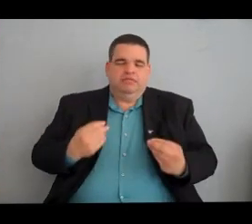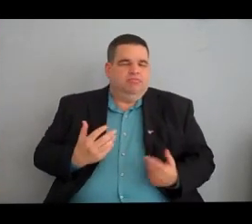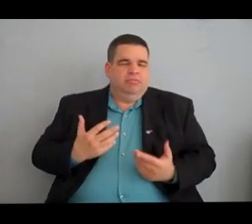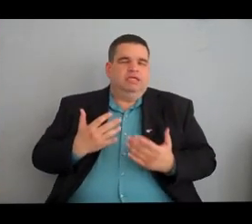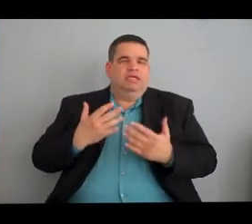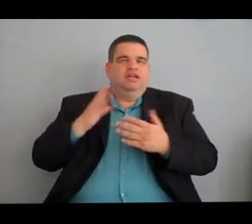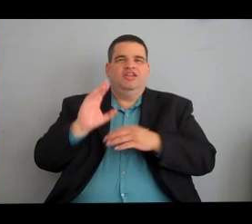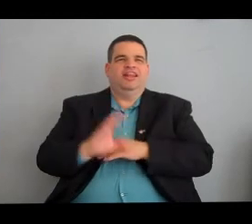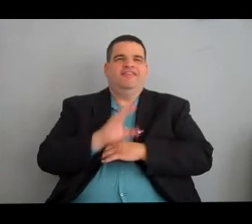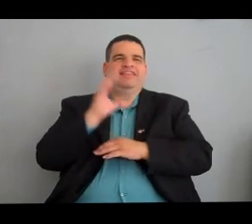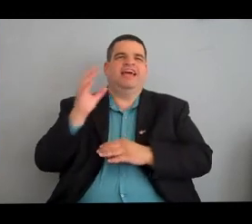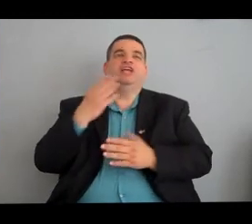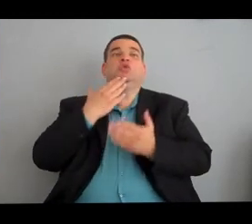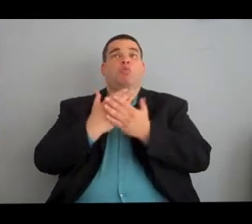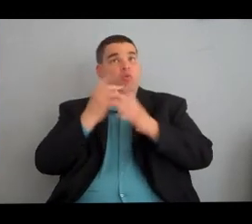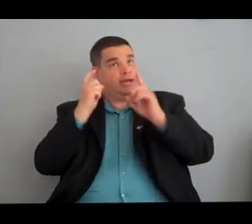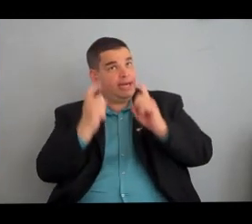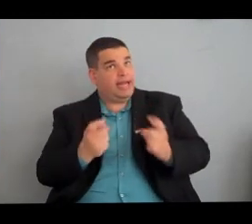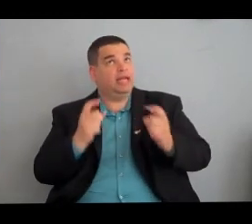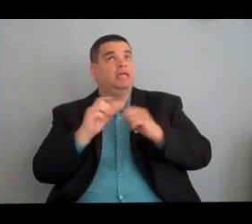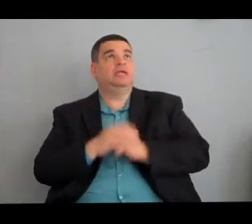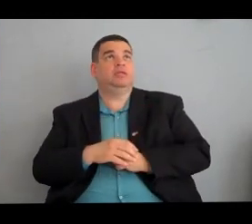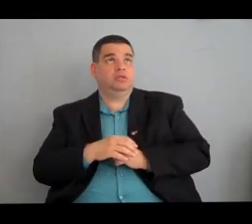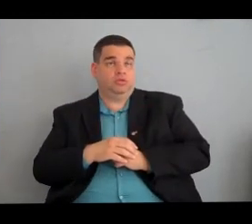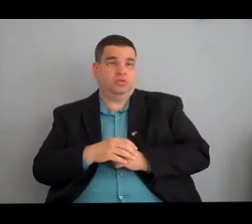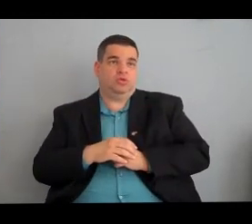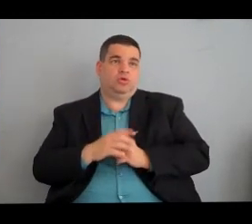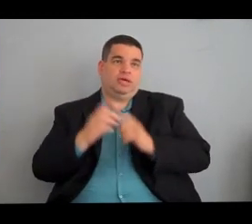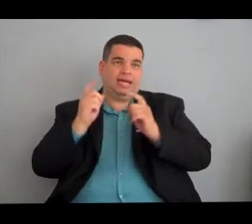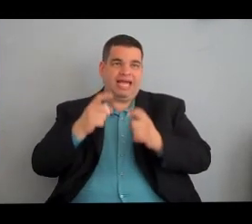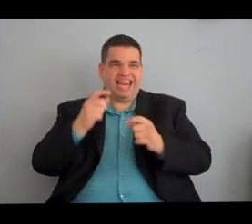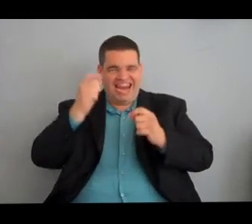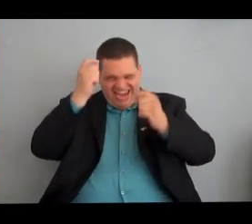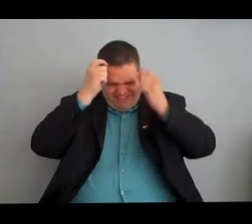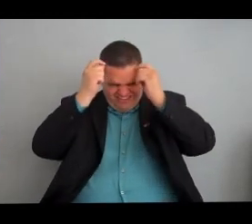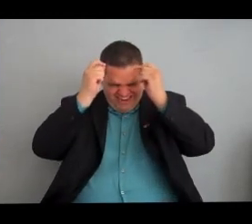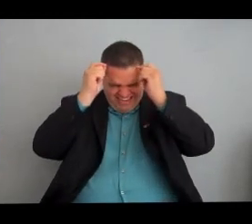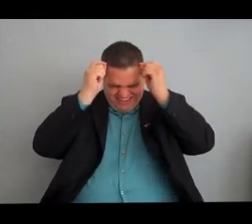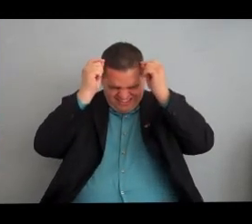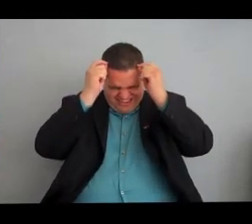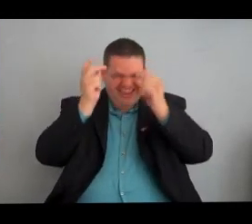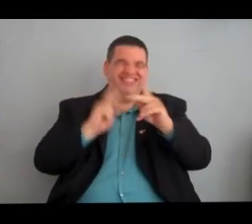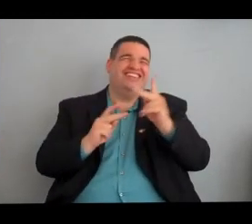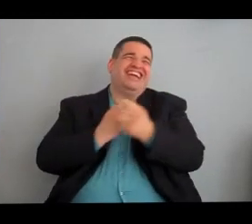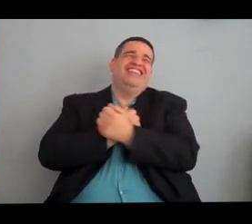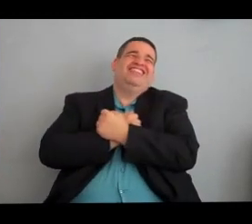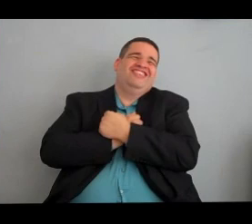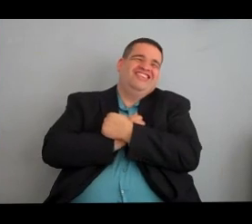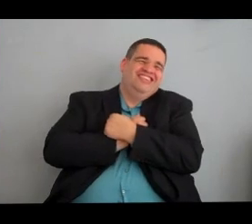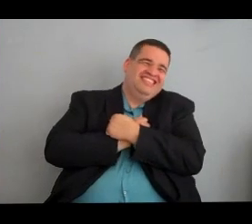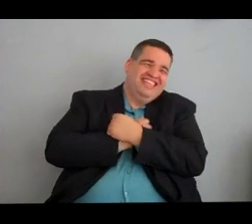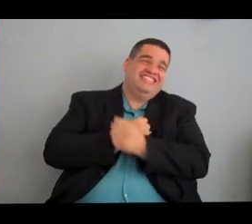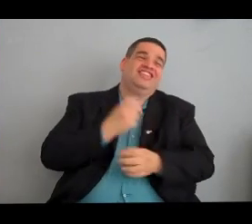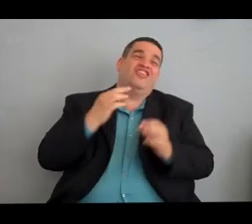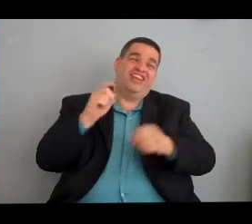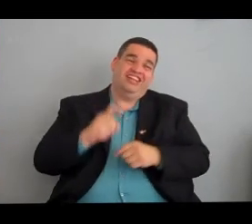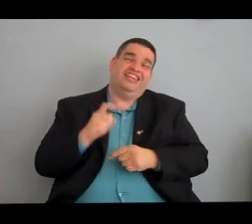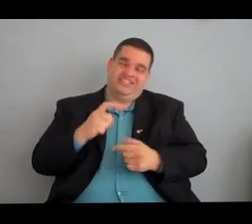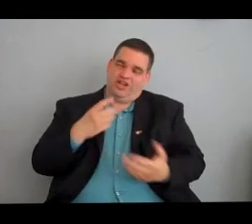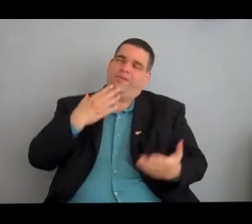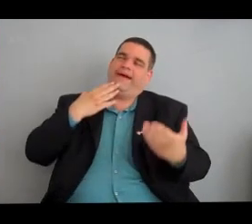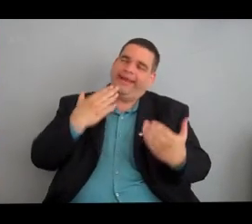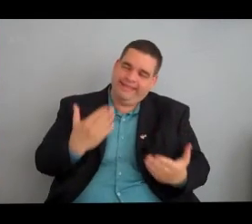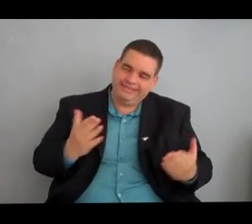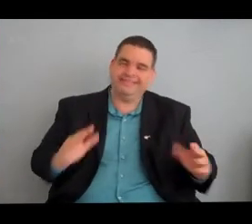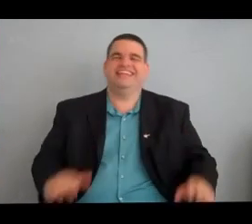sale de esa manera. Eso es un buen regalito. Con emoción. Regálale folículos a tu ser querido. que si los necesita, te lo va a